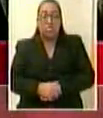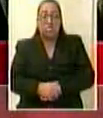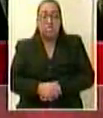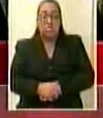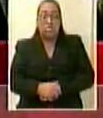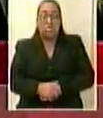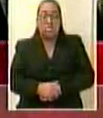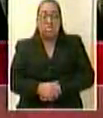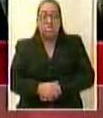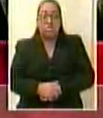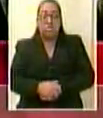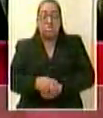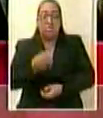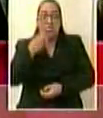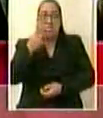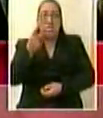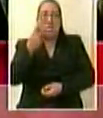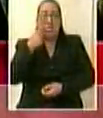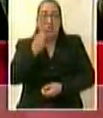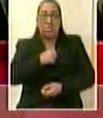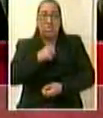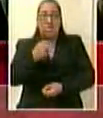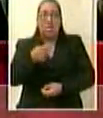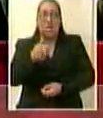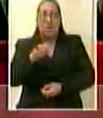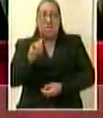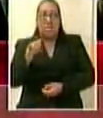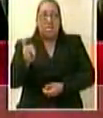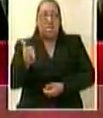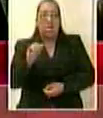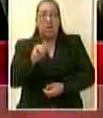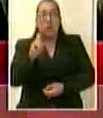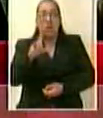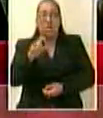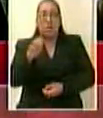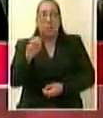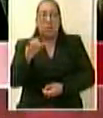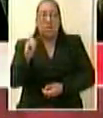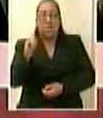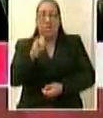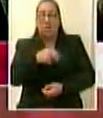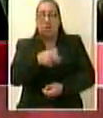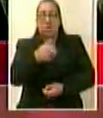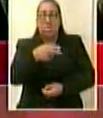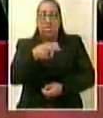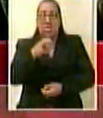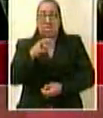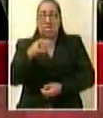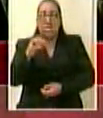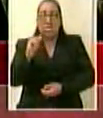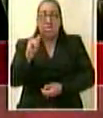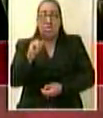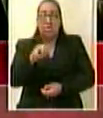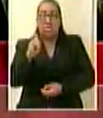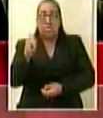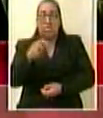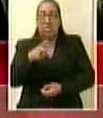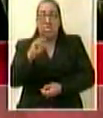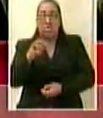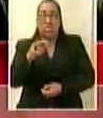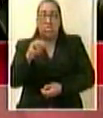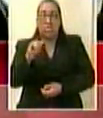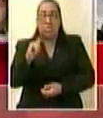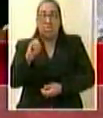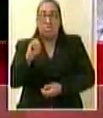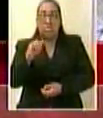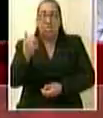general Agustín Gamarra, Humberto Luna, Fortunato L. Herrera, Antonio Lorena, José